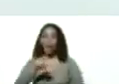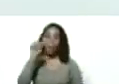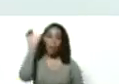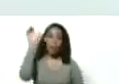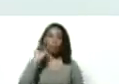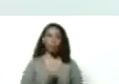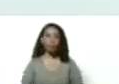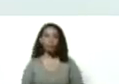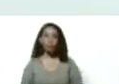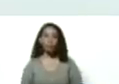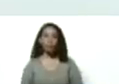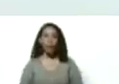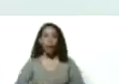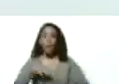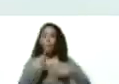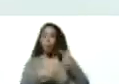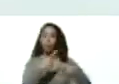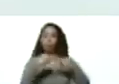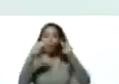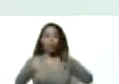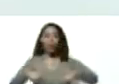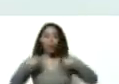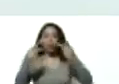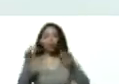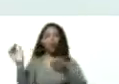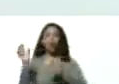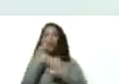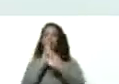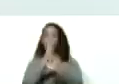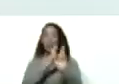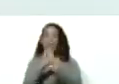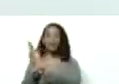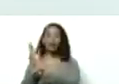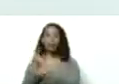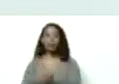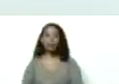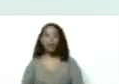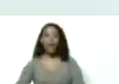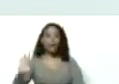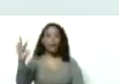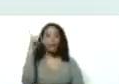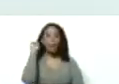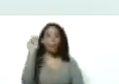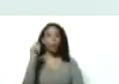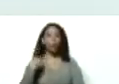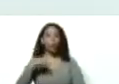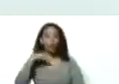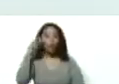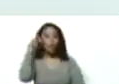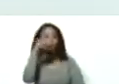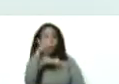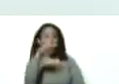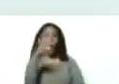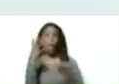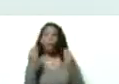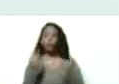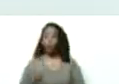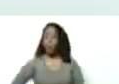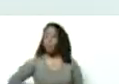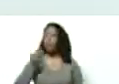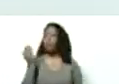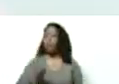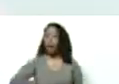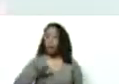y el proceso de renovación y sus resultados. Y el tercer punto que hemos visto de mucha importancia